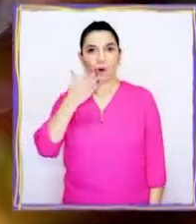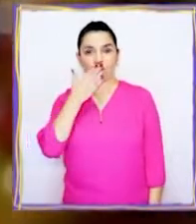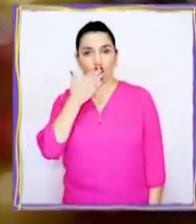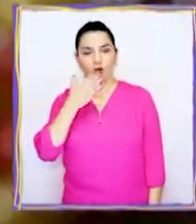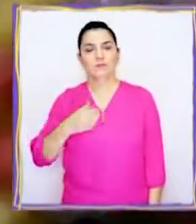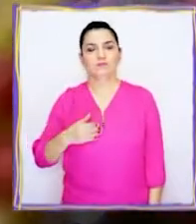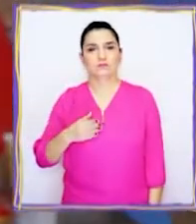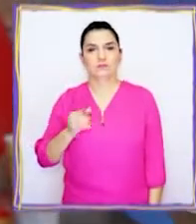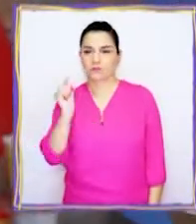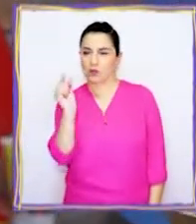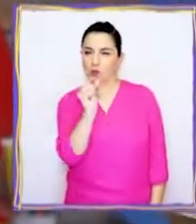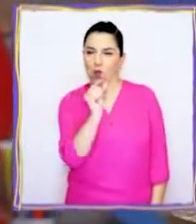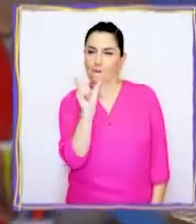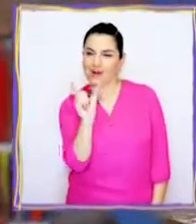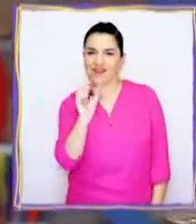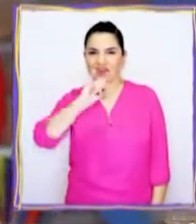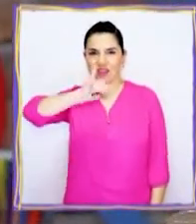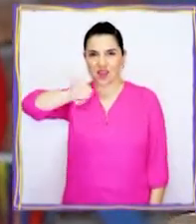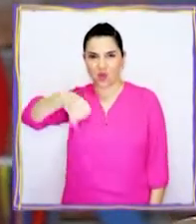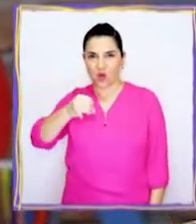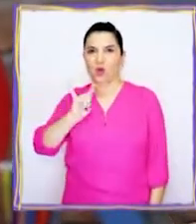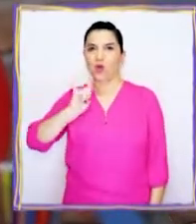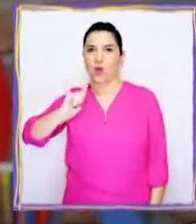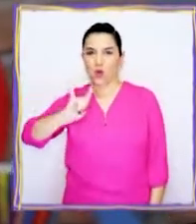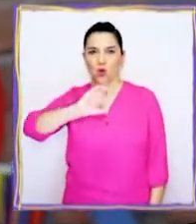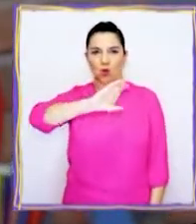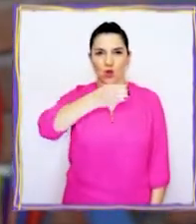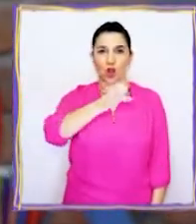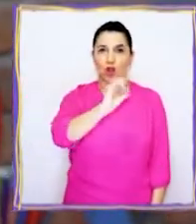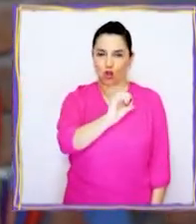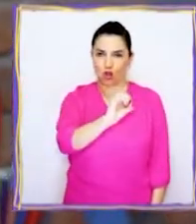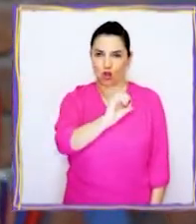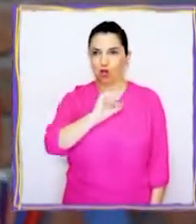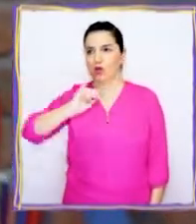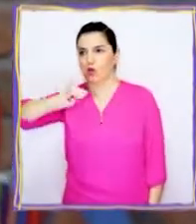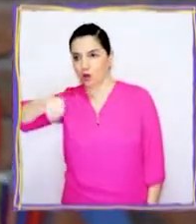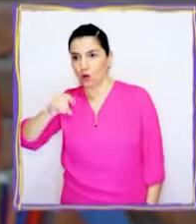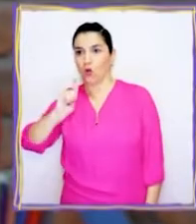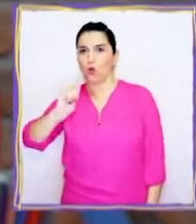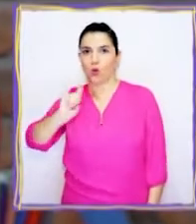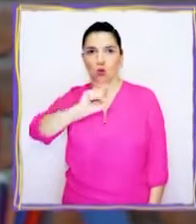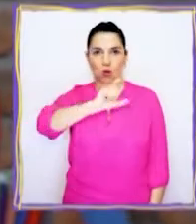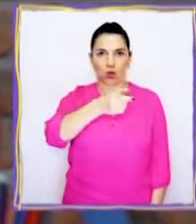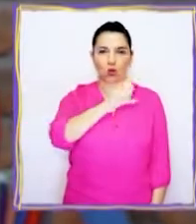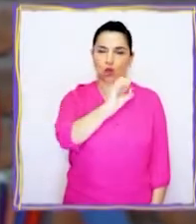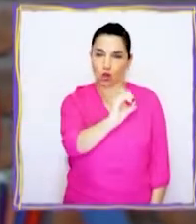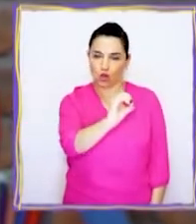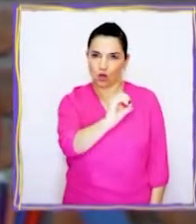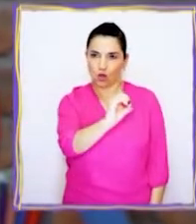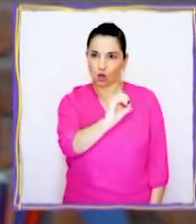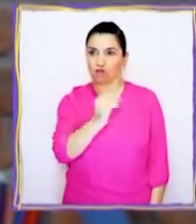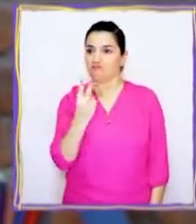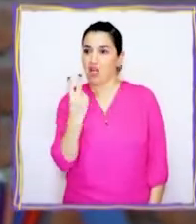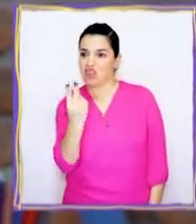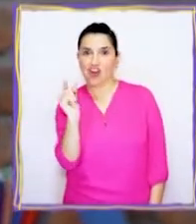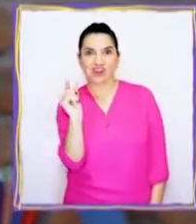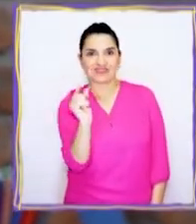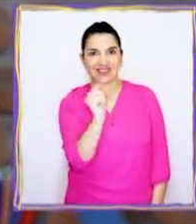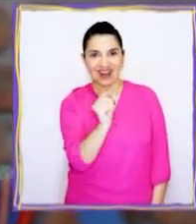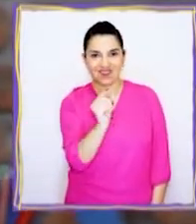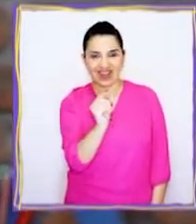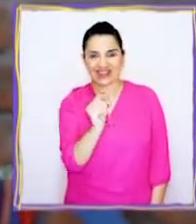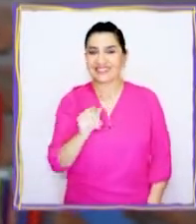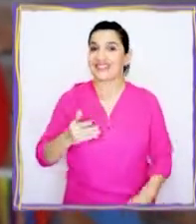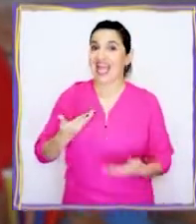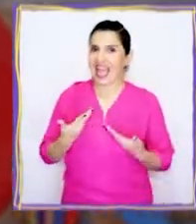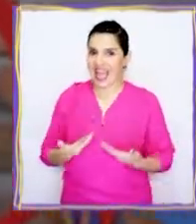¡Jugo! ¿Cuántas sílabas tiene la palabra jugo? Jugo. Jugo. Tiene dos